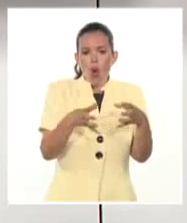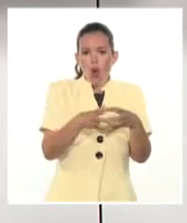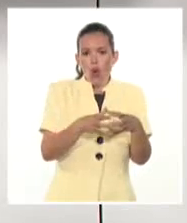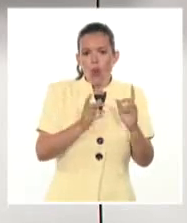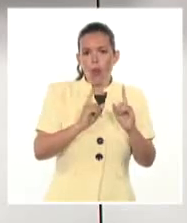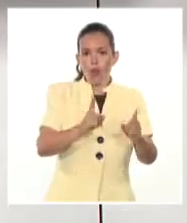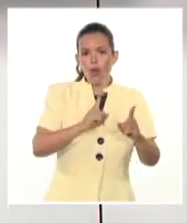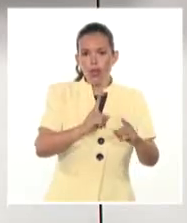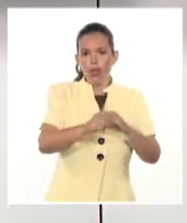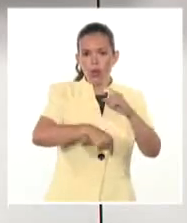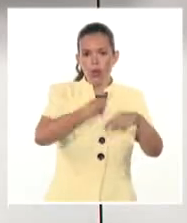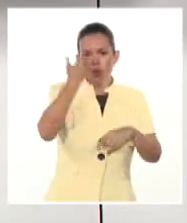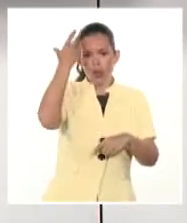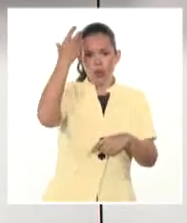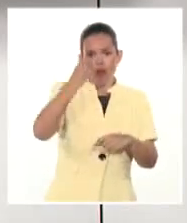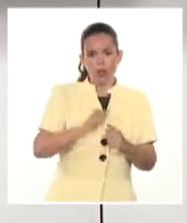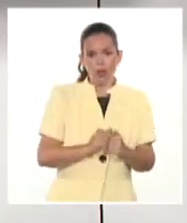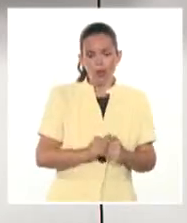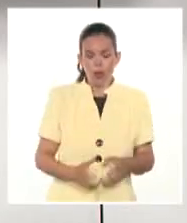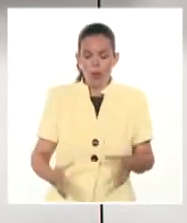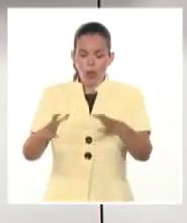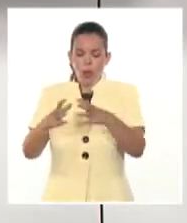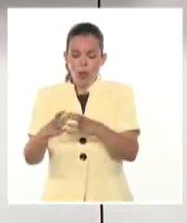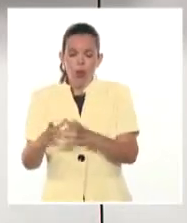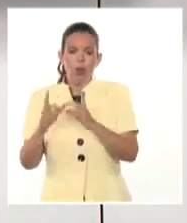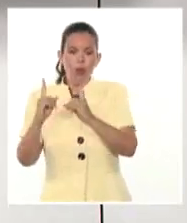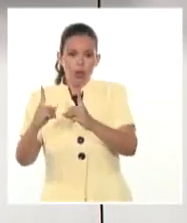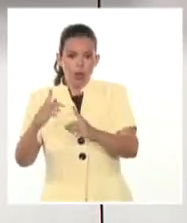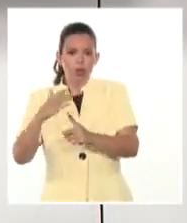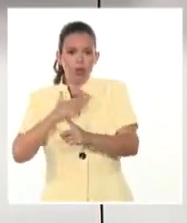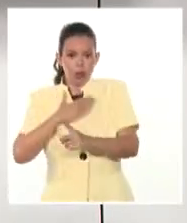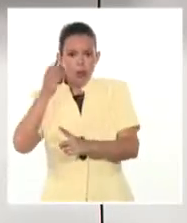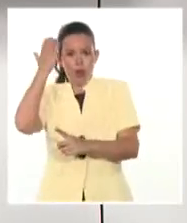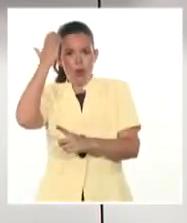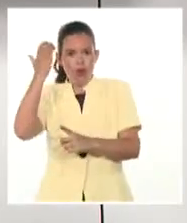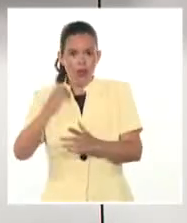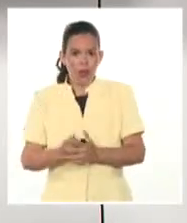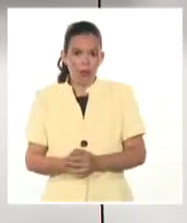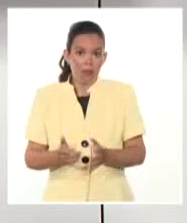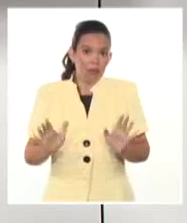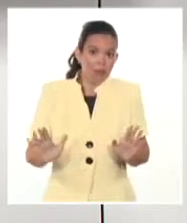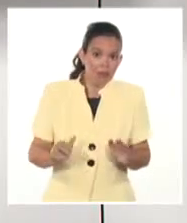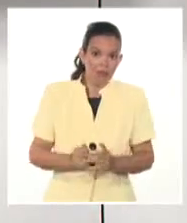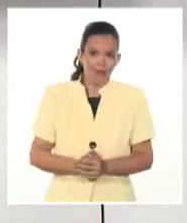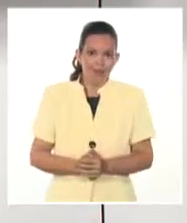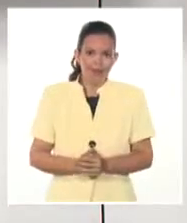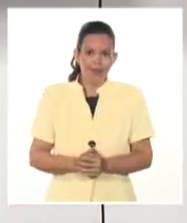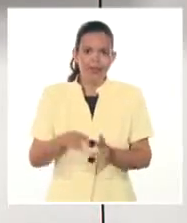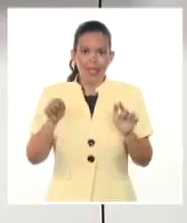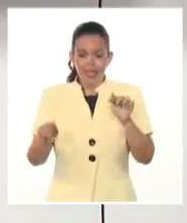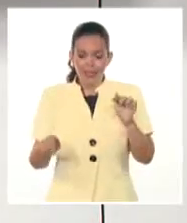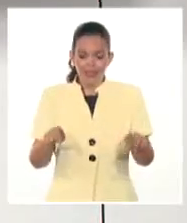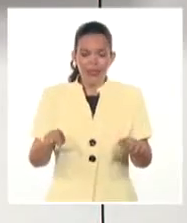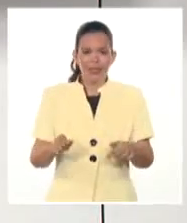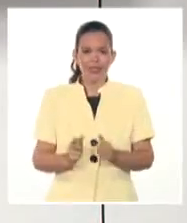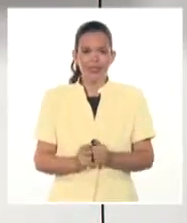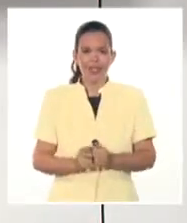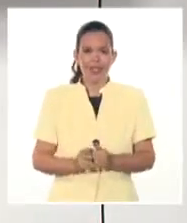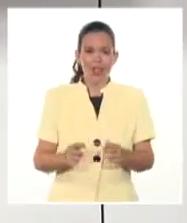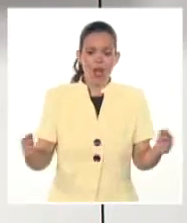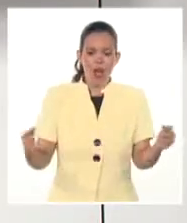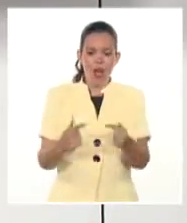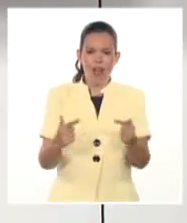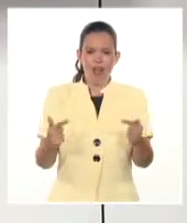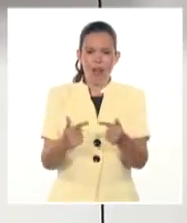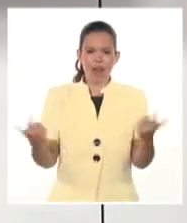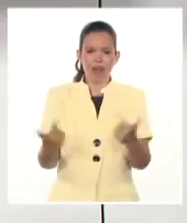el gobierno nacional. Y ese es el día a día de muchos países, Lasso, confrontaciones ejecutivo-legislativo, y a la gente no le da por